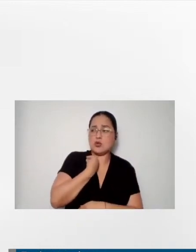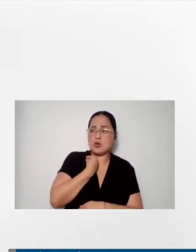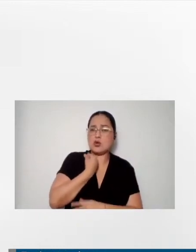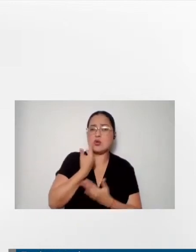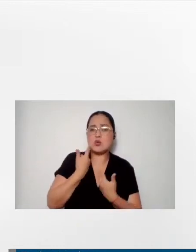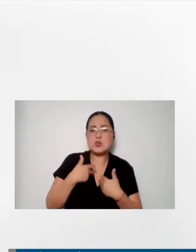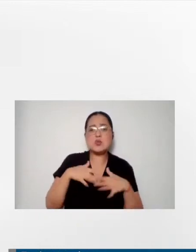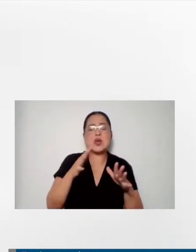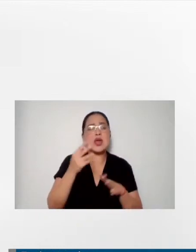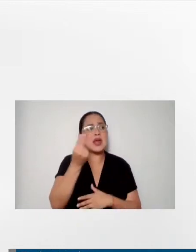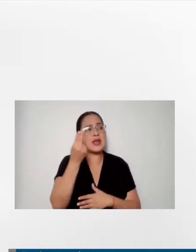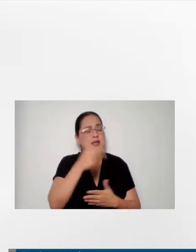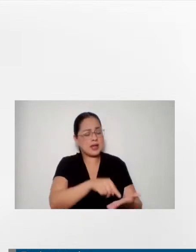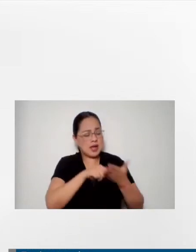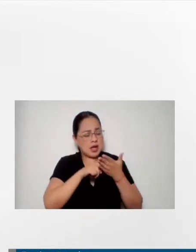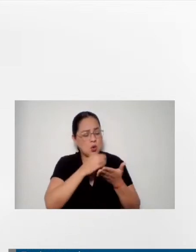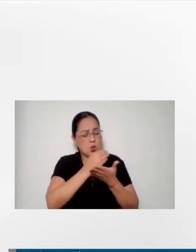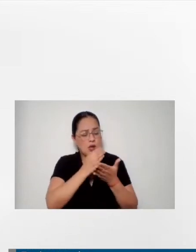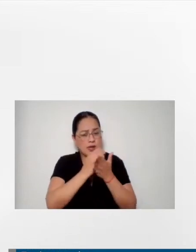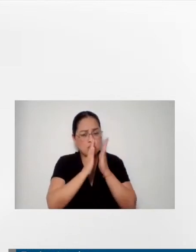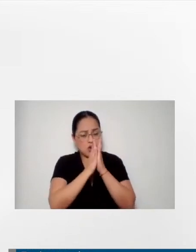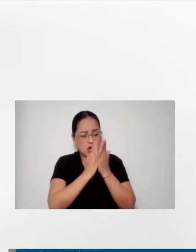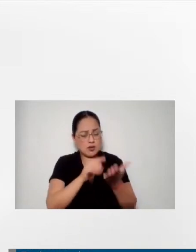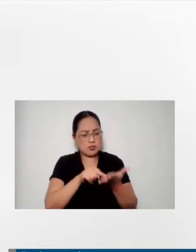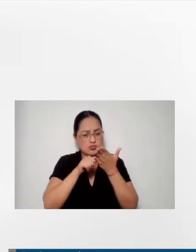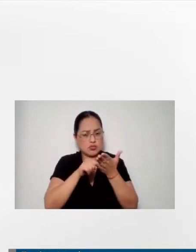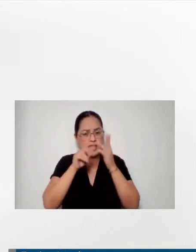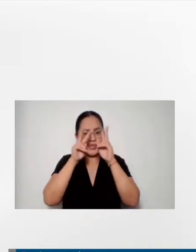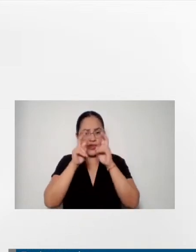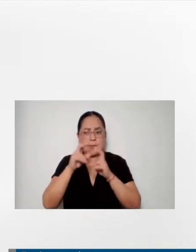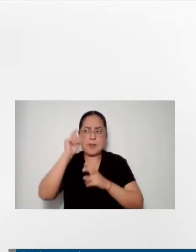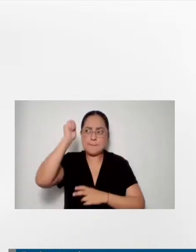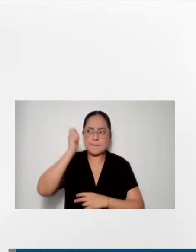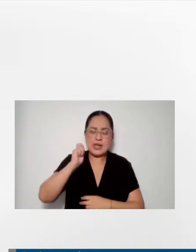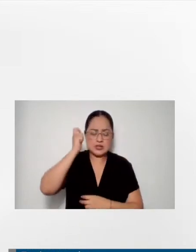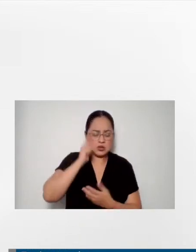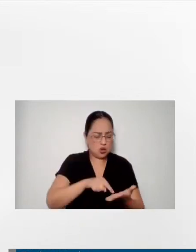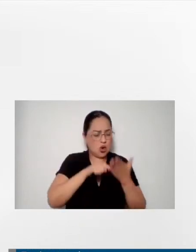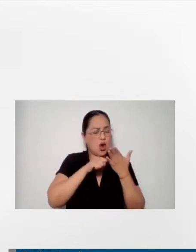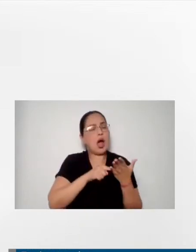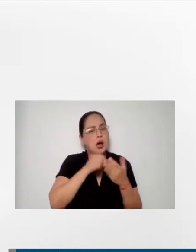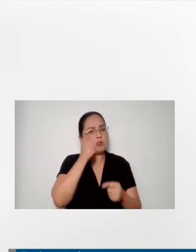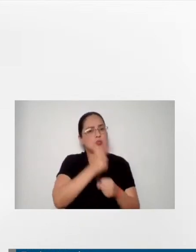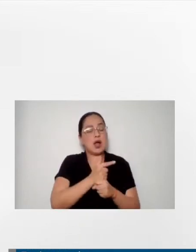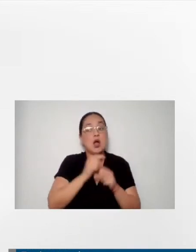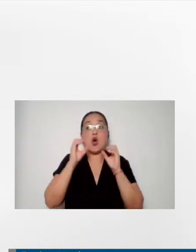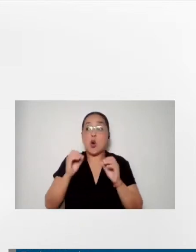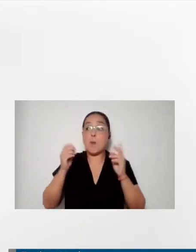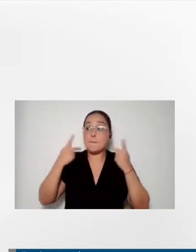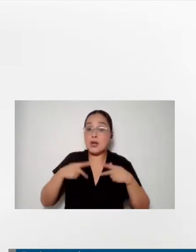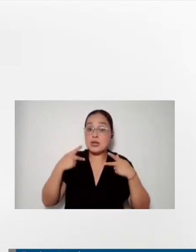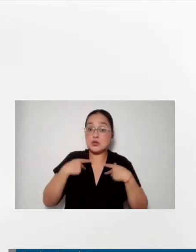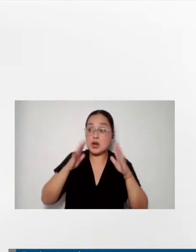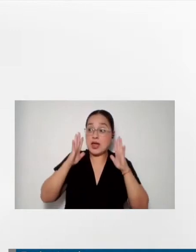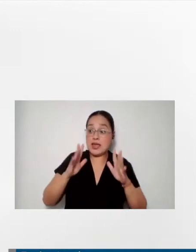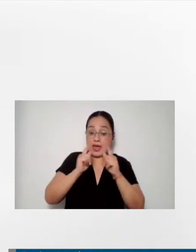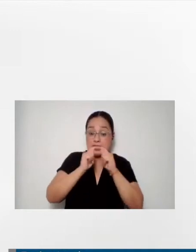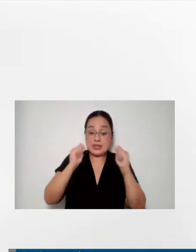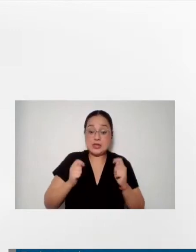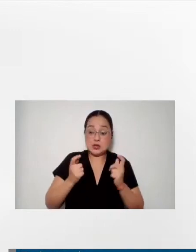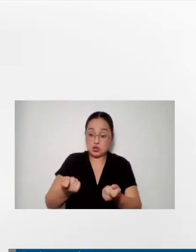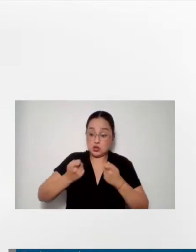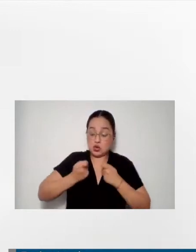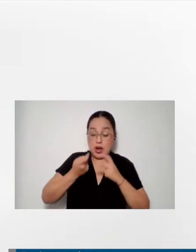sería leer el cuaderno para conocer todo sobre alimentos, ¿no? O sea, o persona recién egresada que voy a iniciar el litigio en